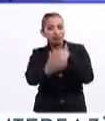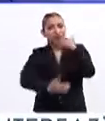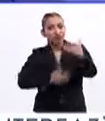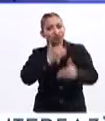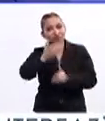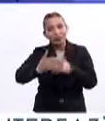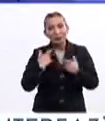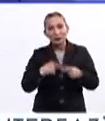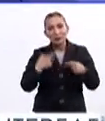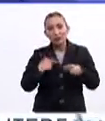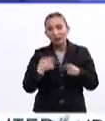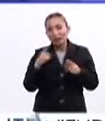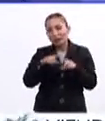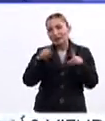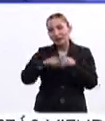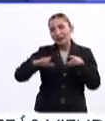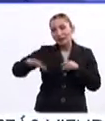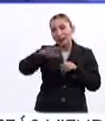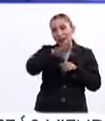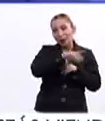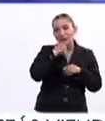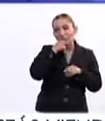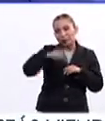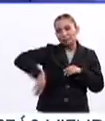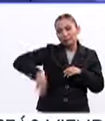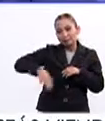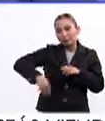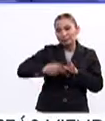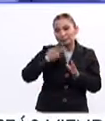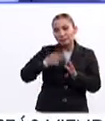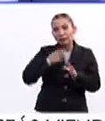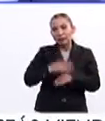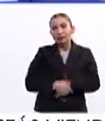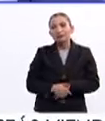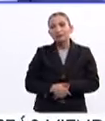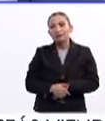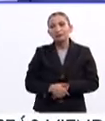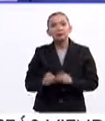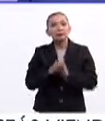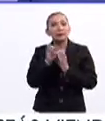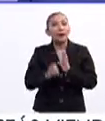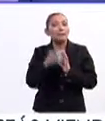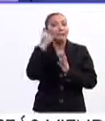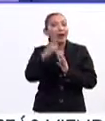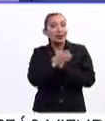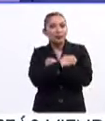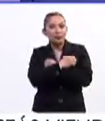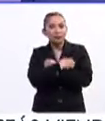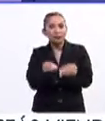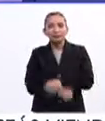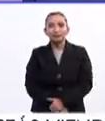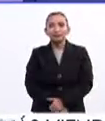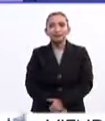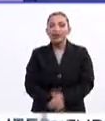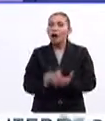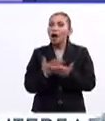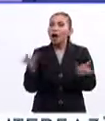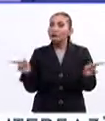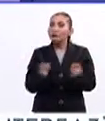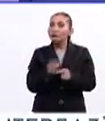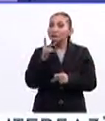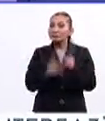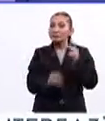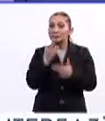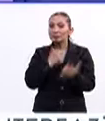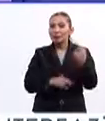desarrollo también de las sociedades en distintas aristas, como aquí lo hemos dicho además muchas veces, por ejemplo, para la educación. Vamos a hacer una breve